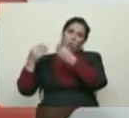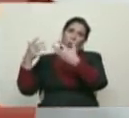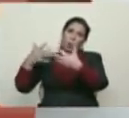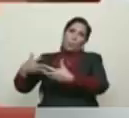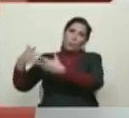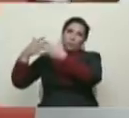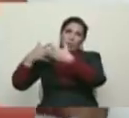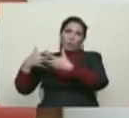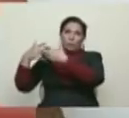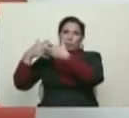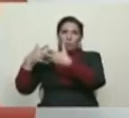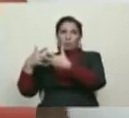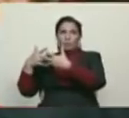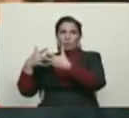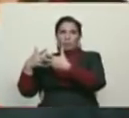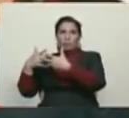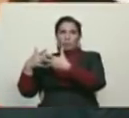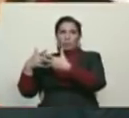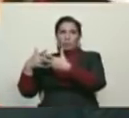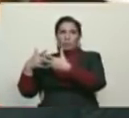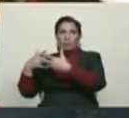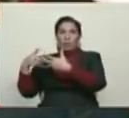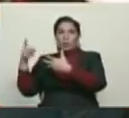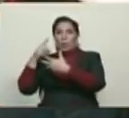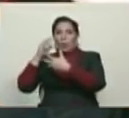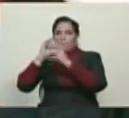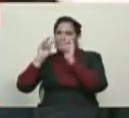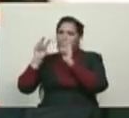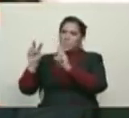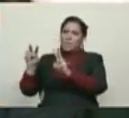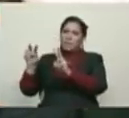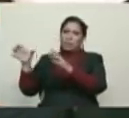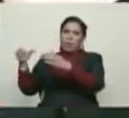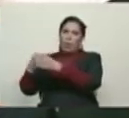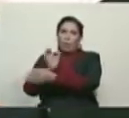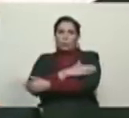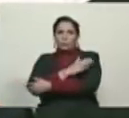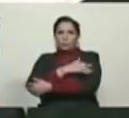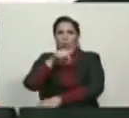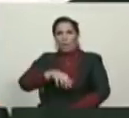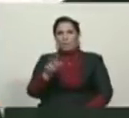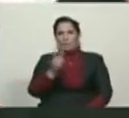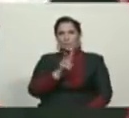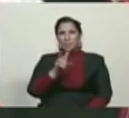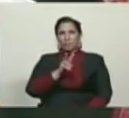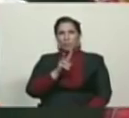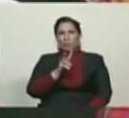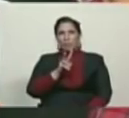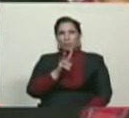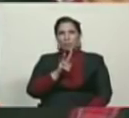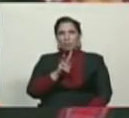inteligencia más avanzados del mundo, no se han dado cuenta que la oposición aquí en Venezuela es una